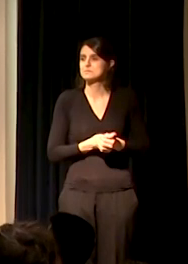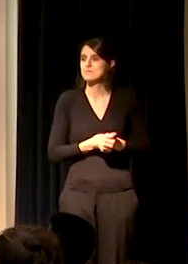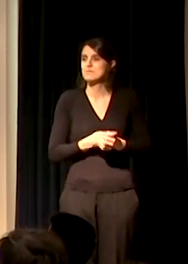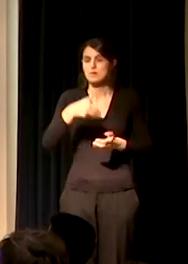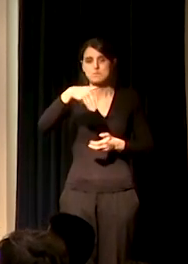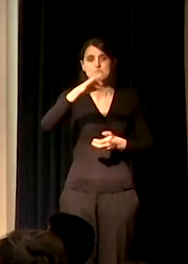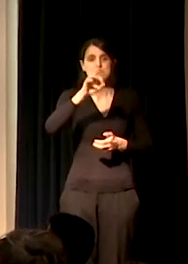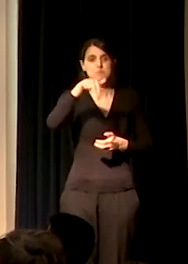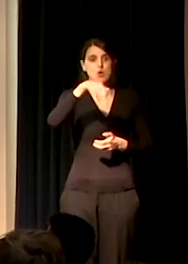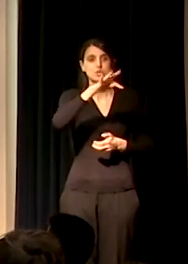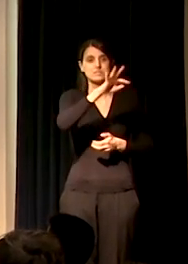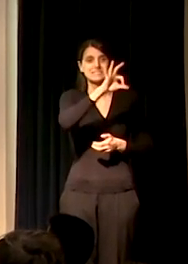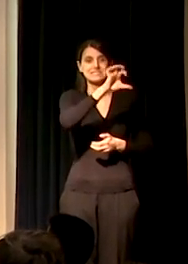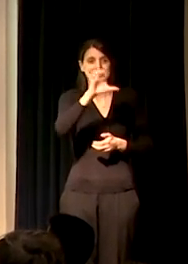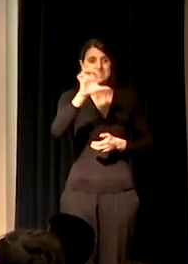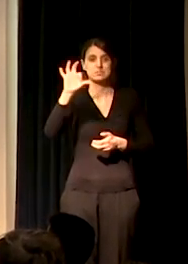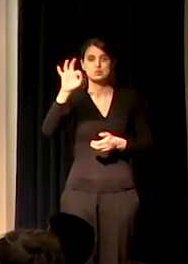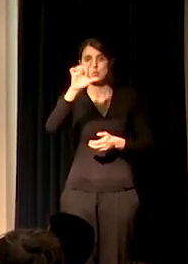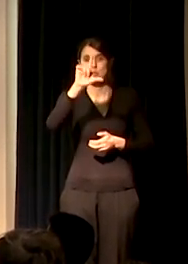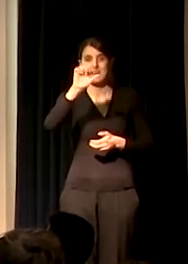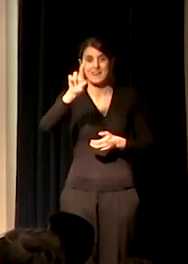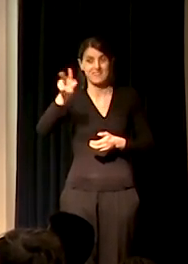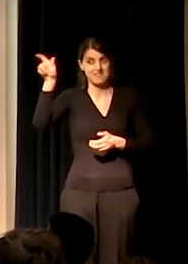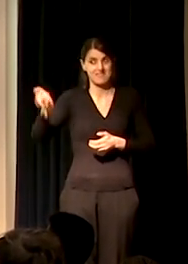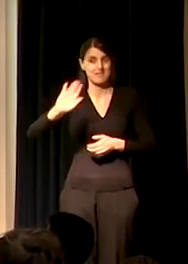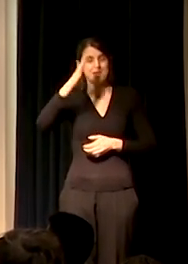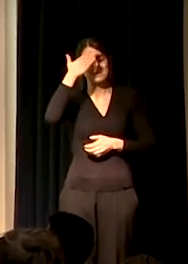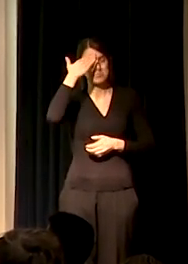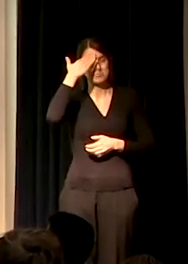a Montse Soulé, que es la CAP de...